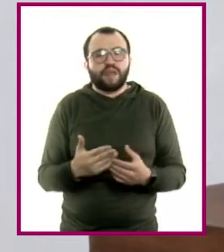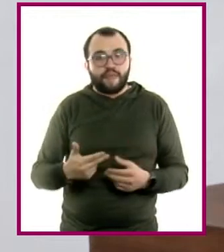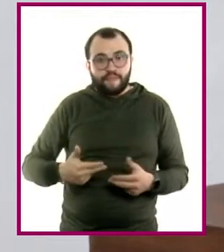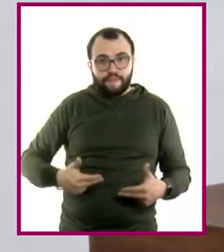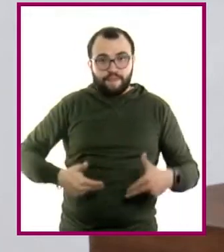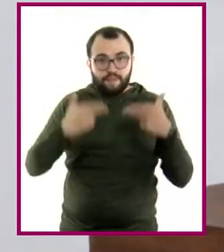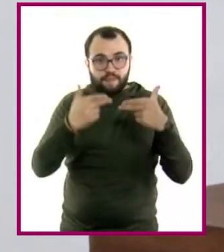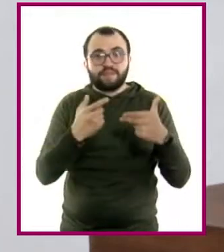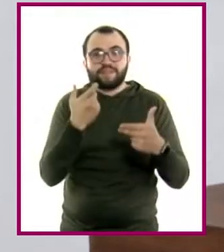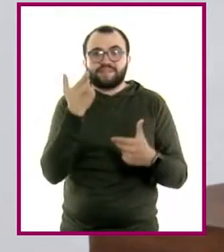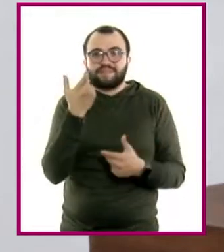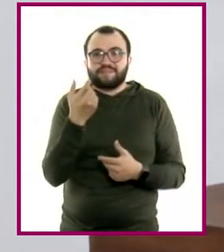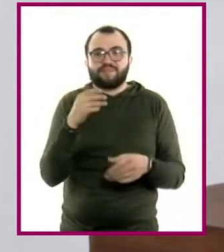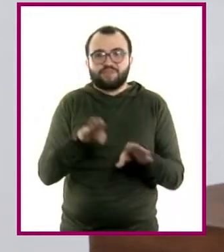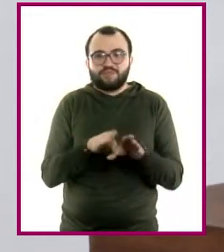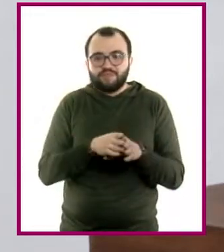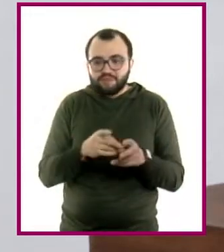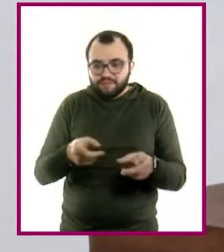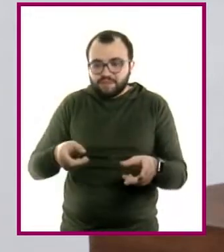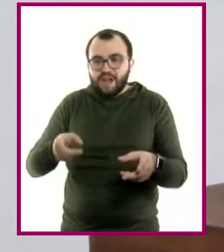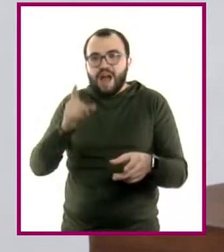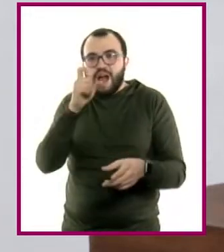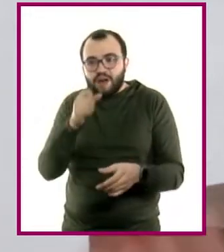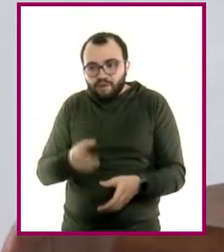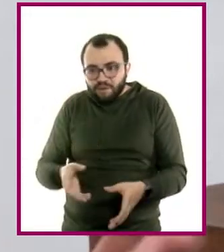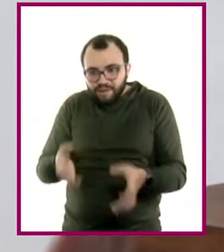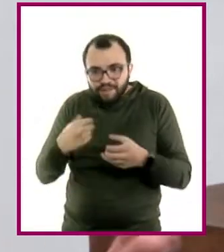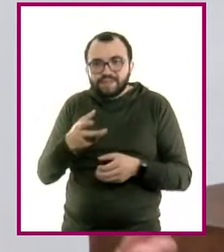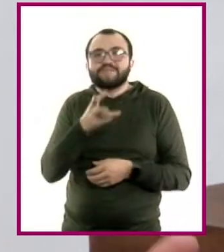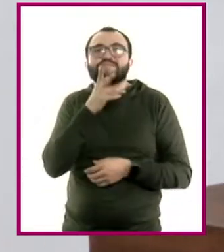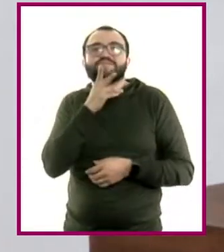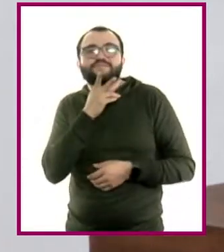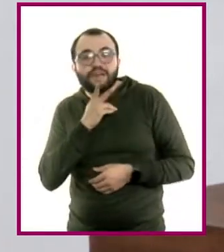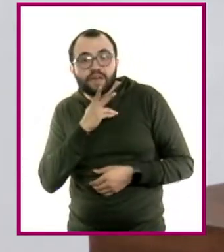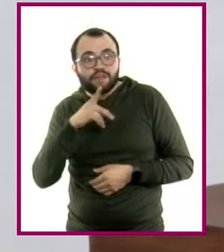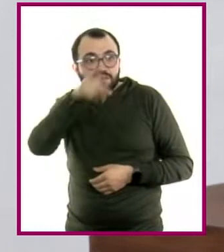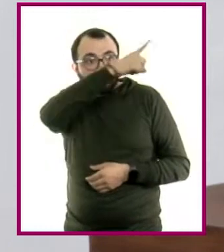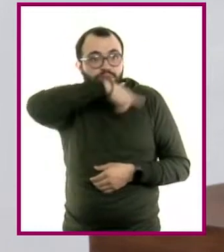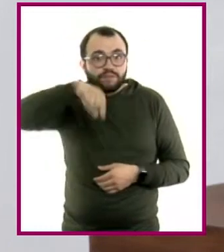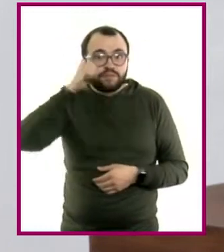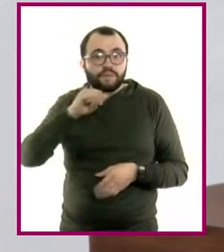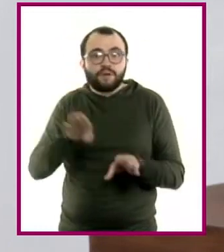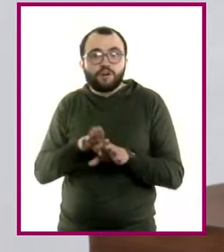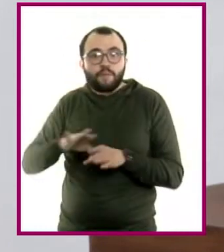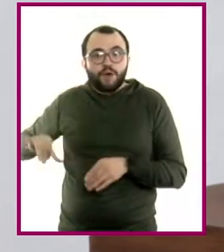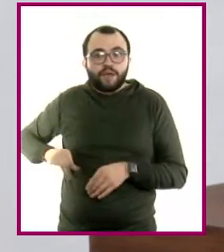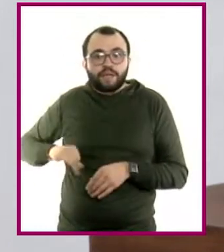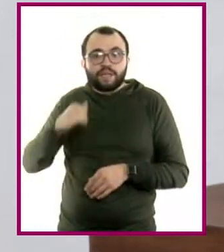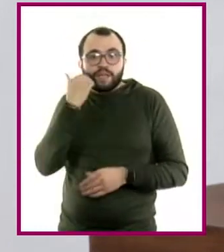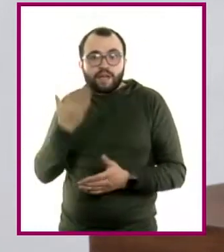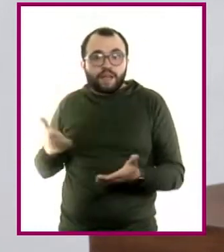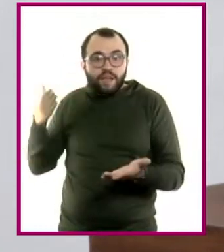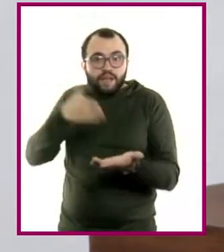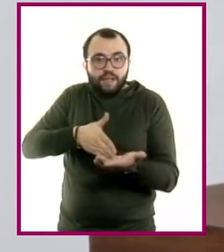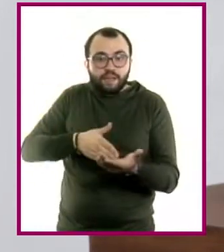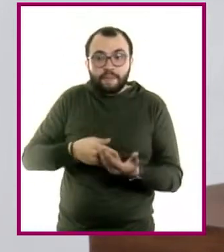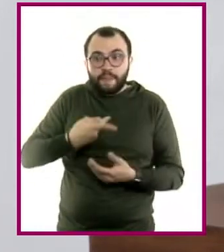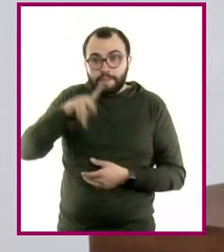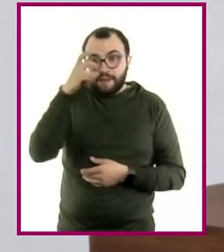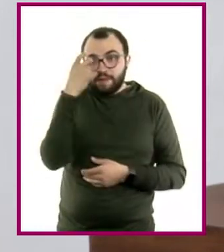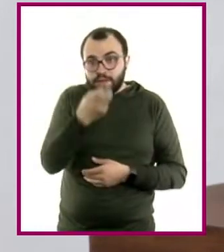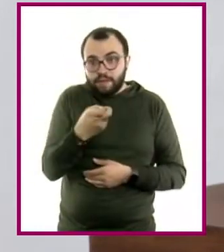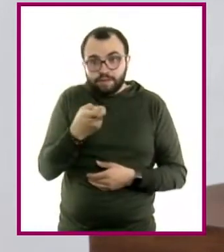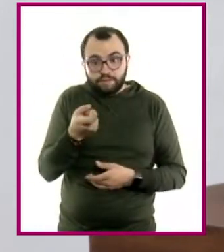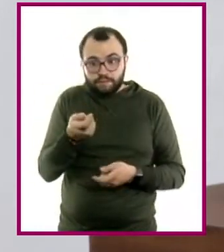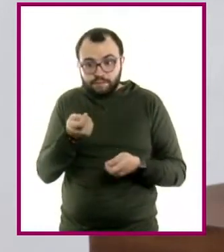en el mundo y sobre todo en América Latina se ha convertido en foco de interés para inversores internacionales. Pero esa atracción, si no